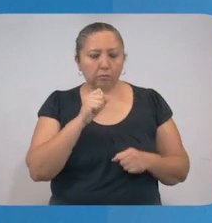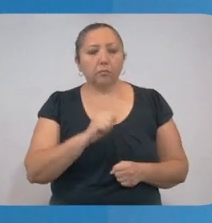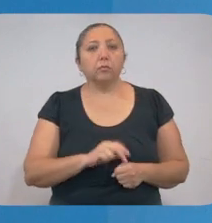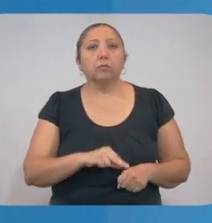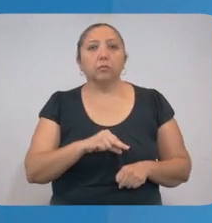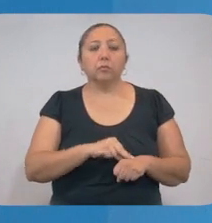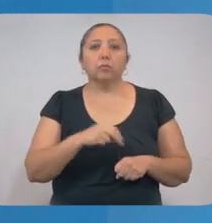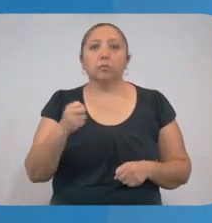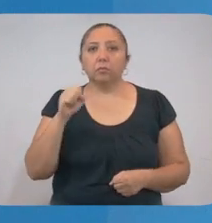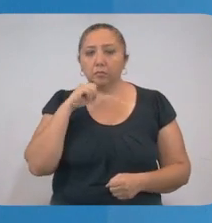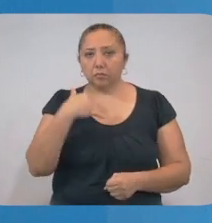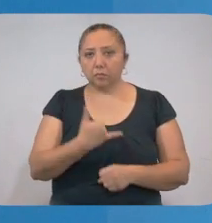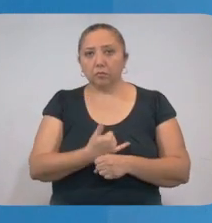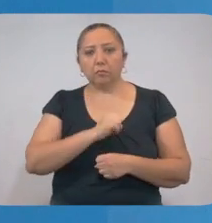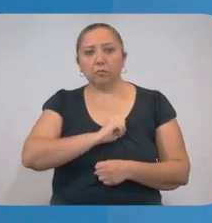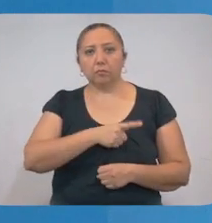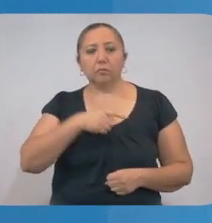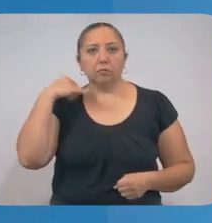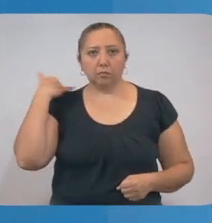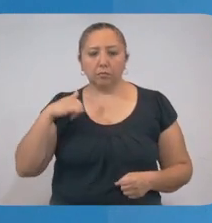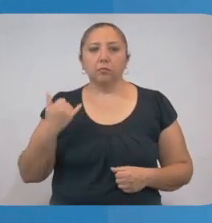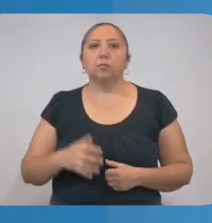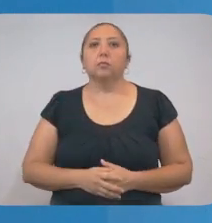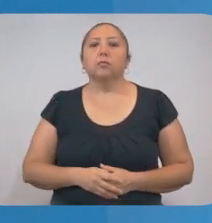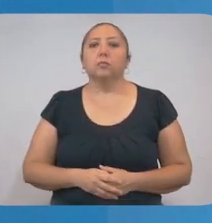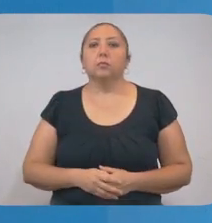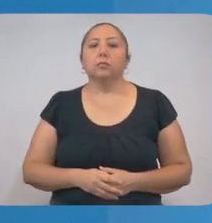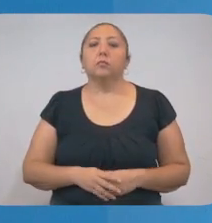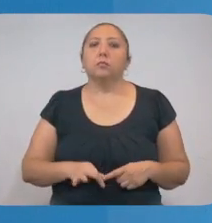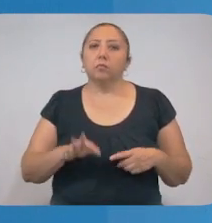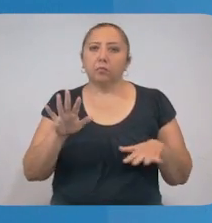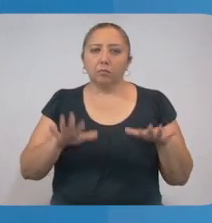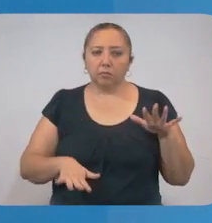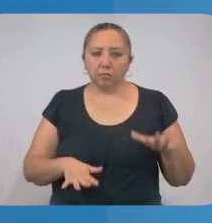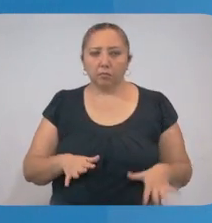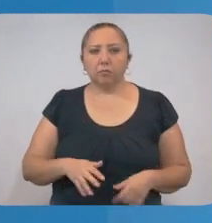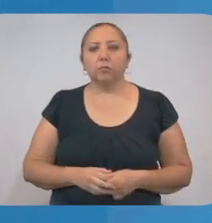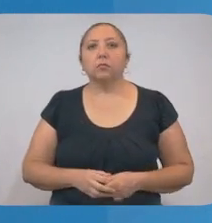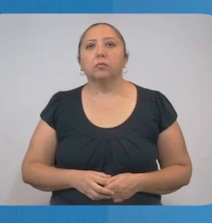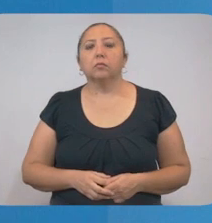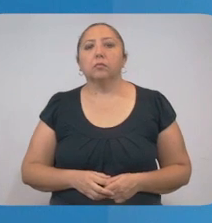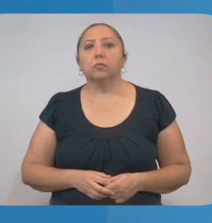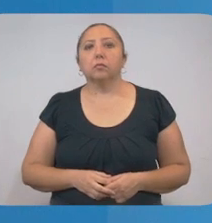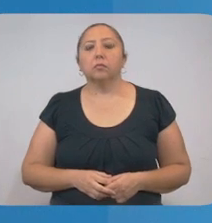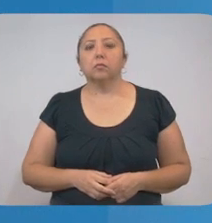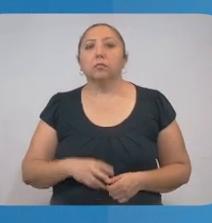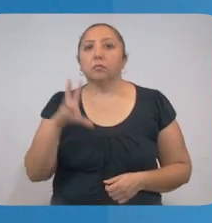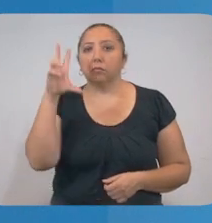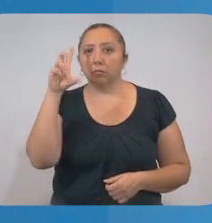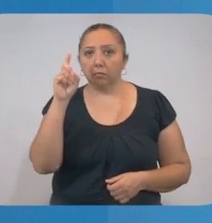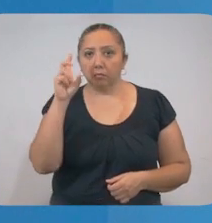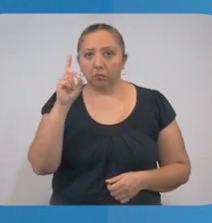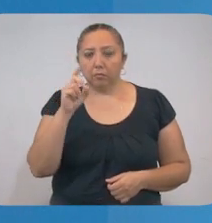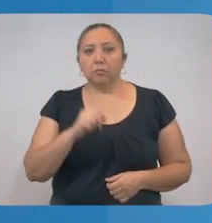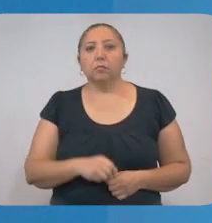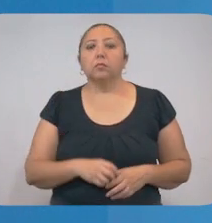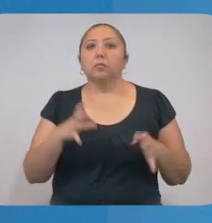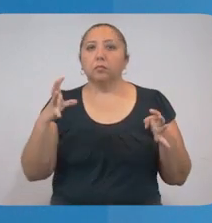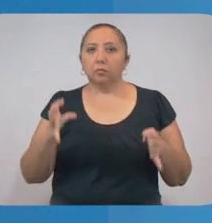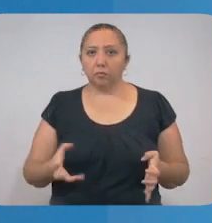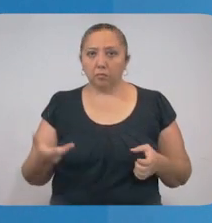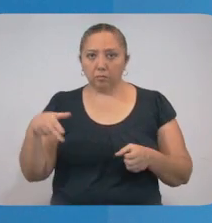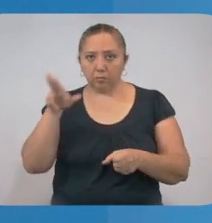altalo tumenutsakyahilo umola il olal. Matubuk le kohanil tiobo. Ichilo shane 30 juntulul make tiano